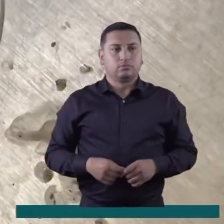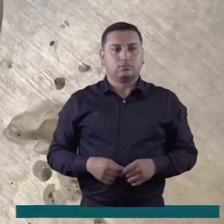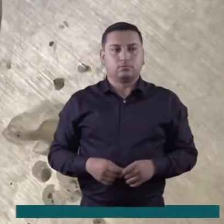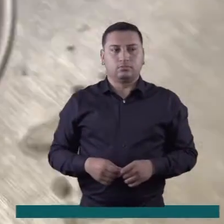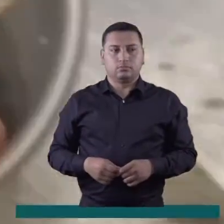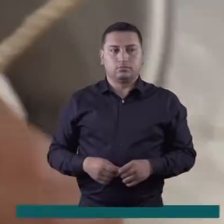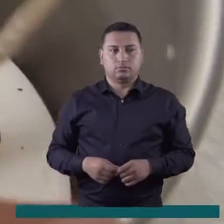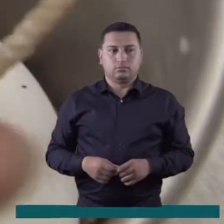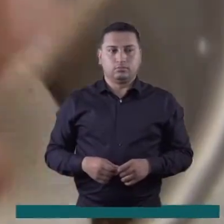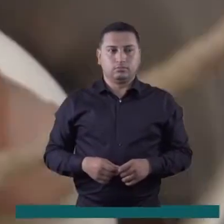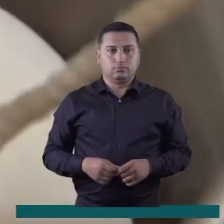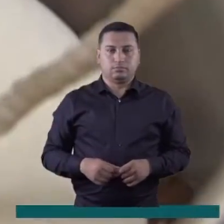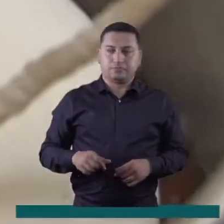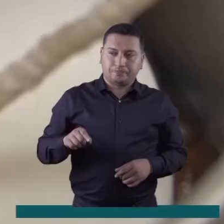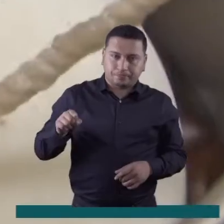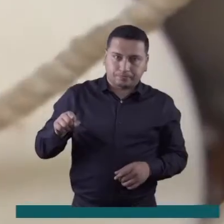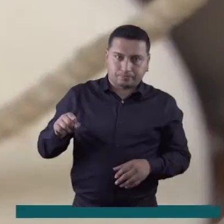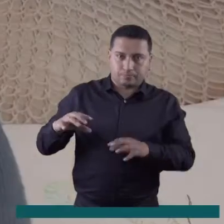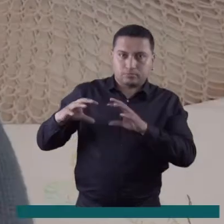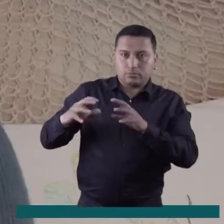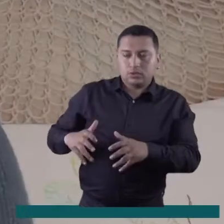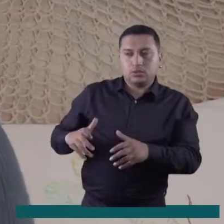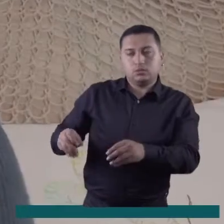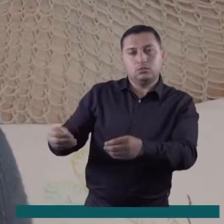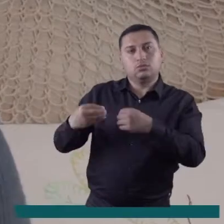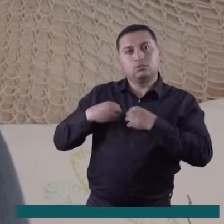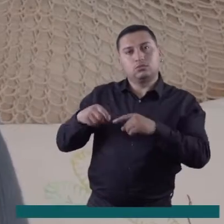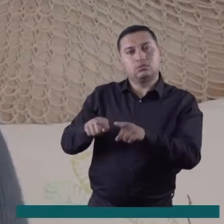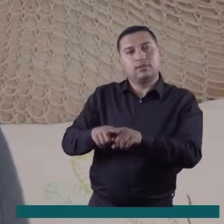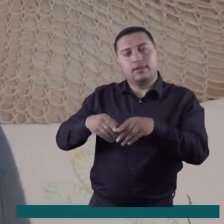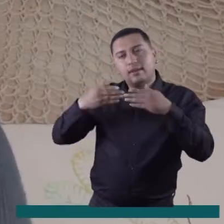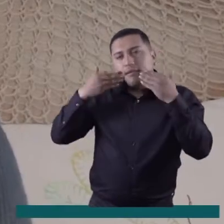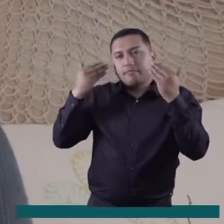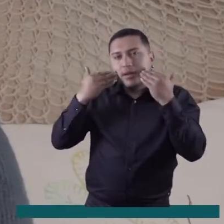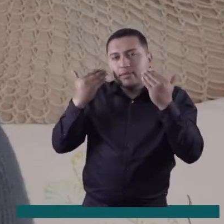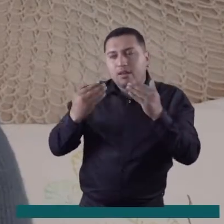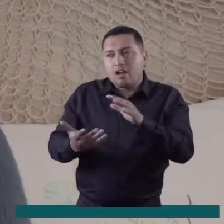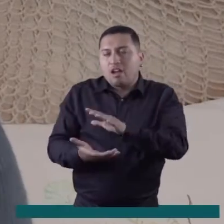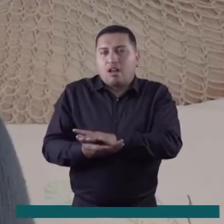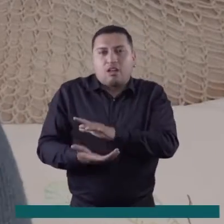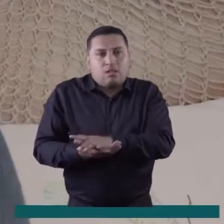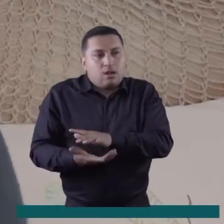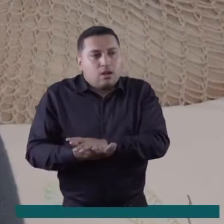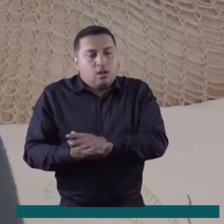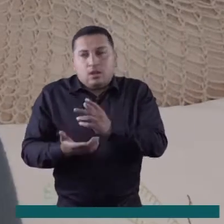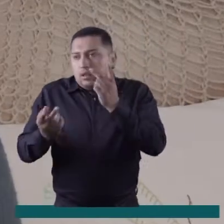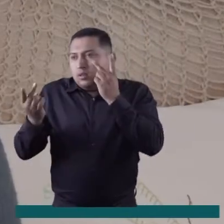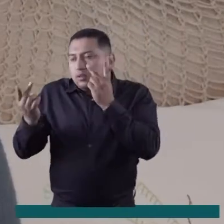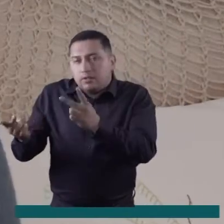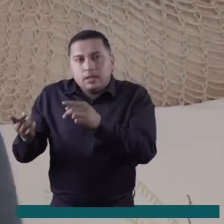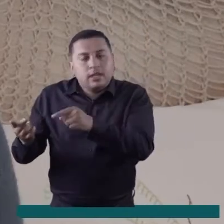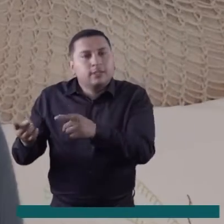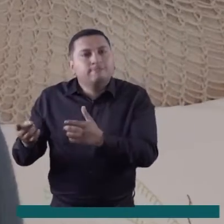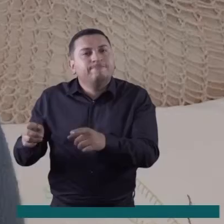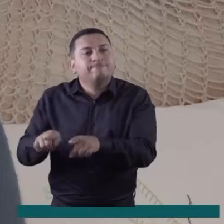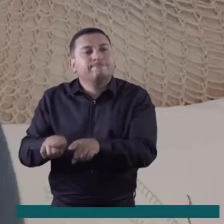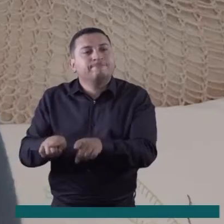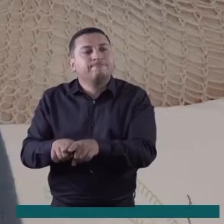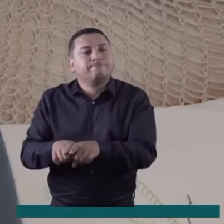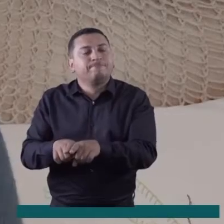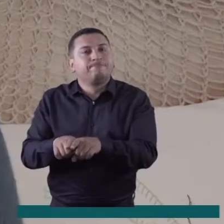Una clase de muchísima empatía, de frescura. Me encantó poder